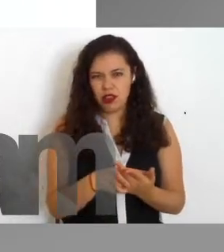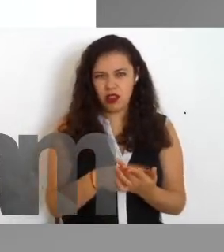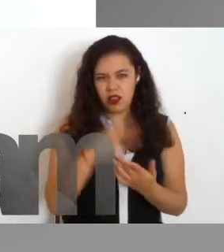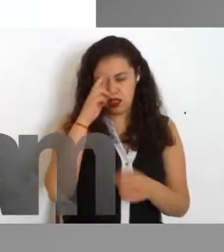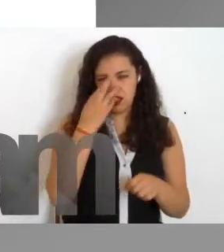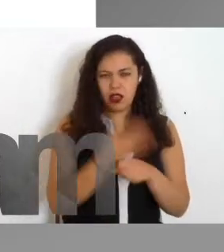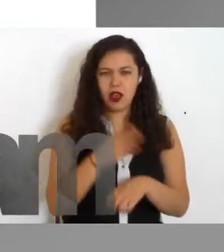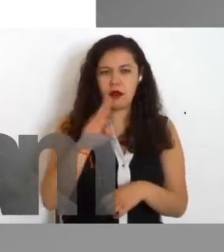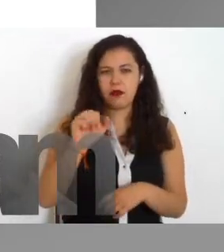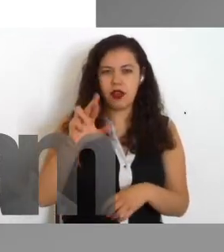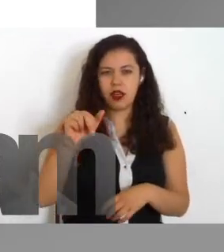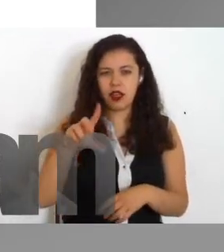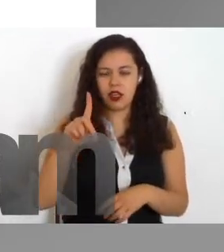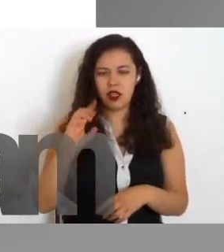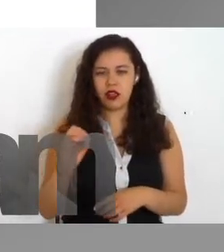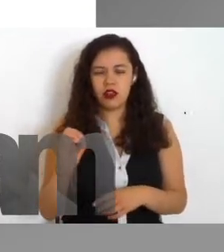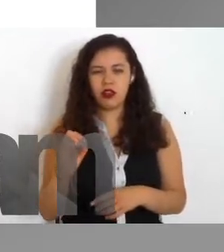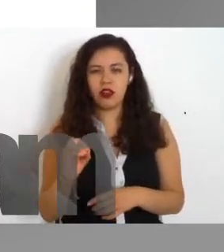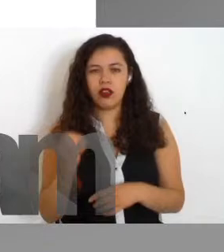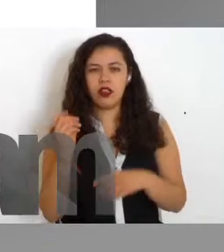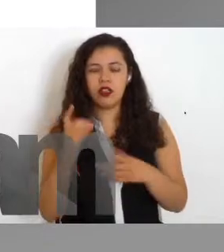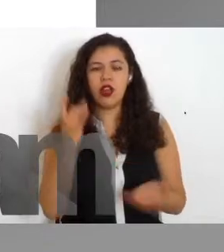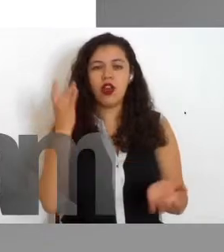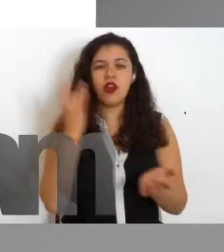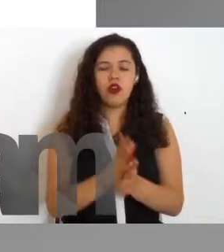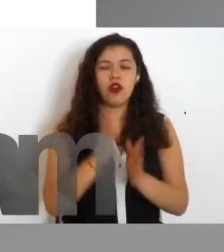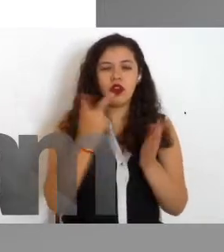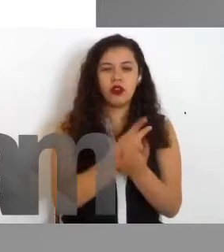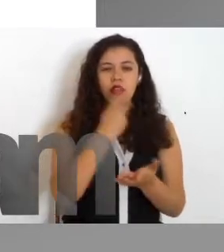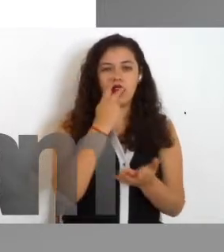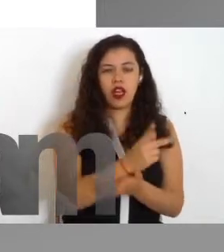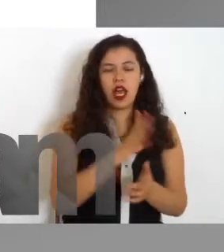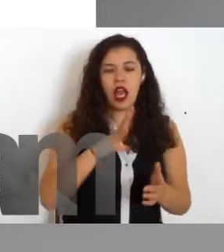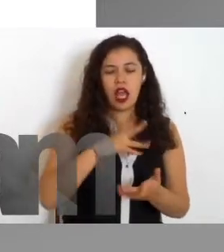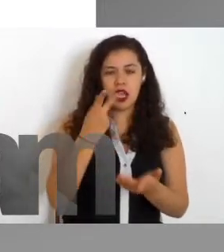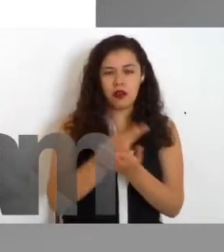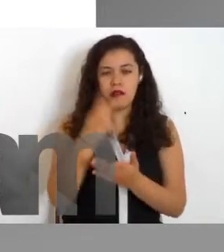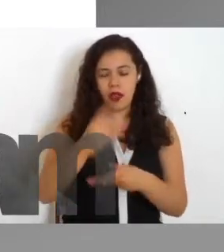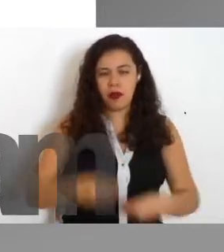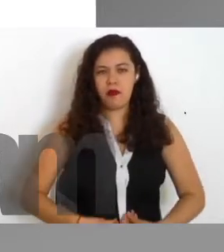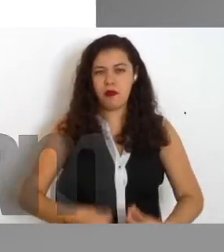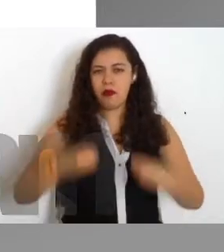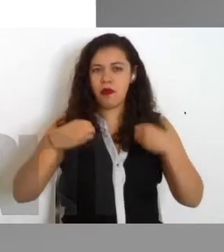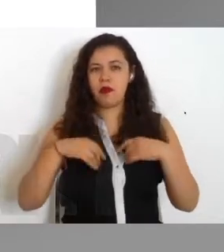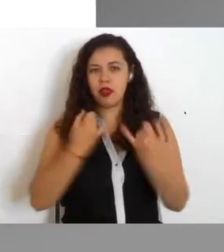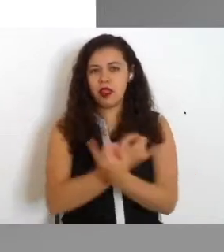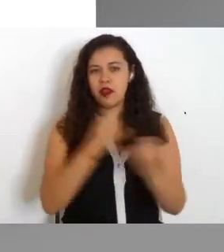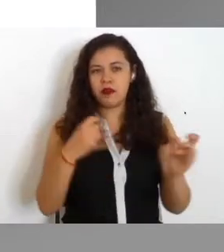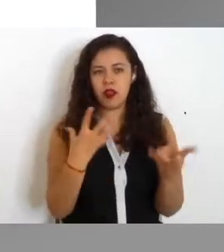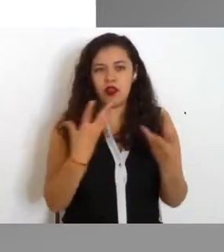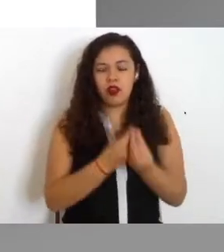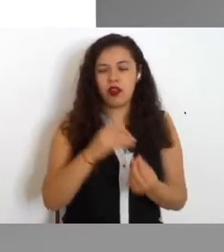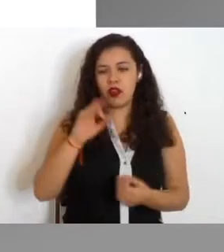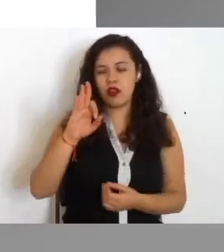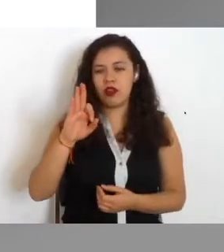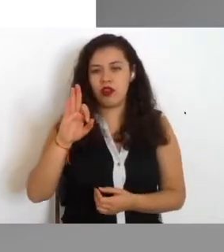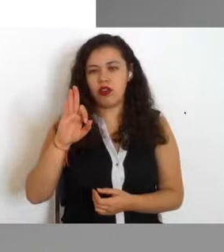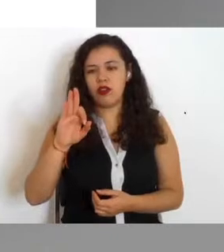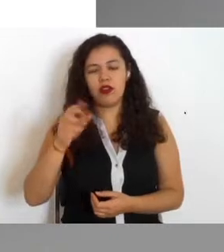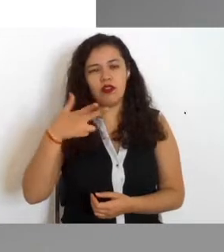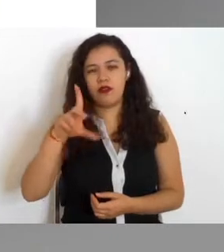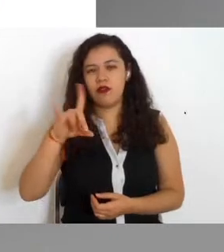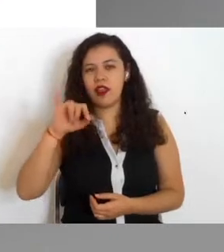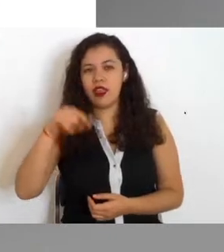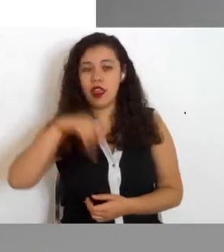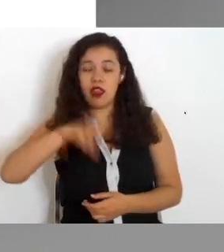a las únicas clausuras que vengo es a los diplomados que tiene Vi Independiente junto con FADI, aquí en la